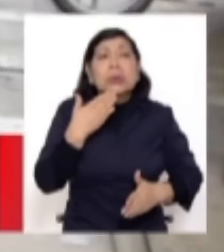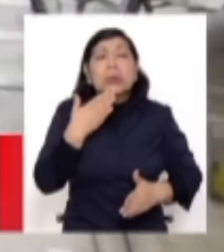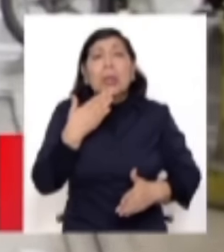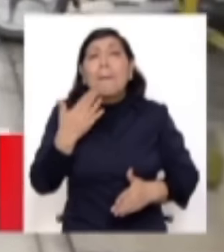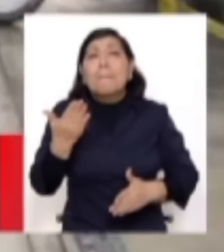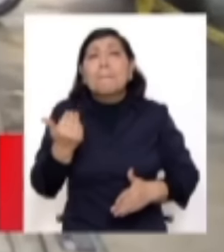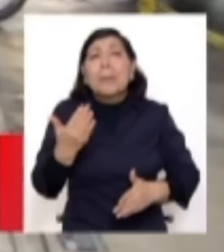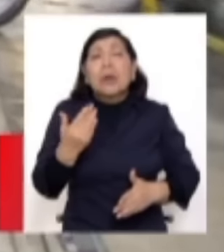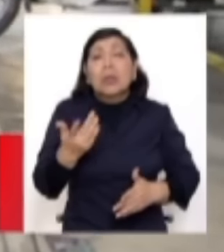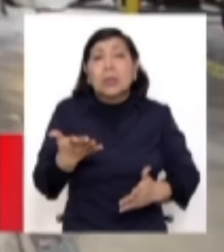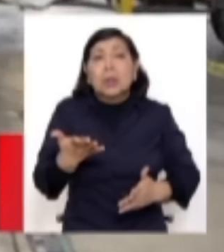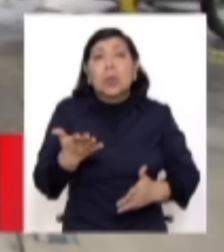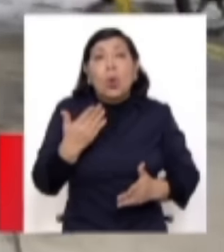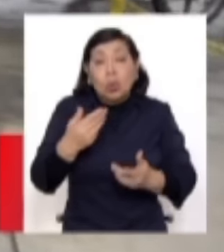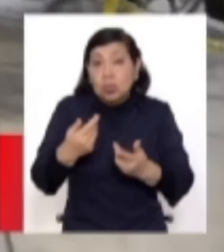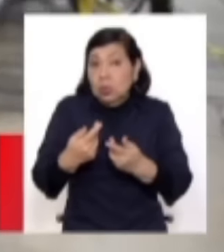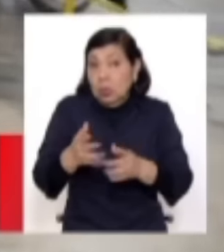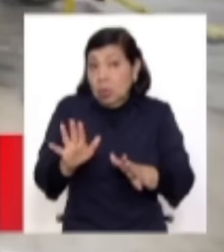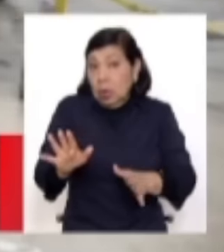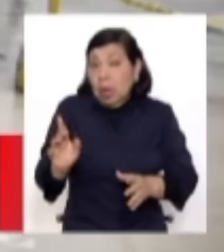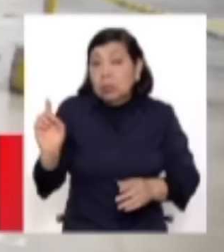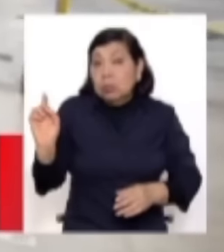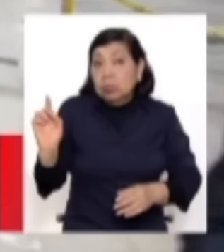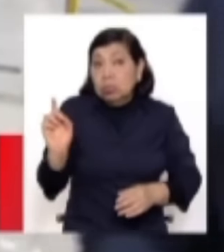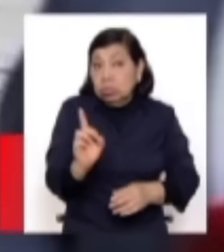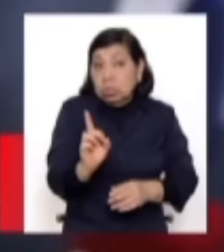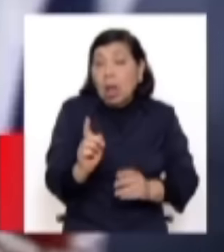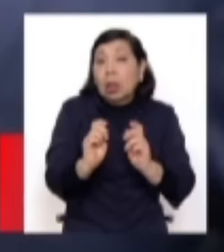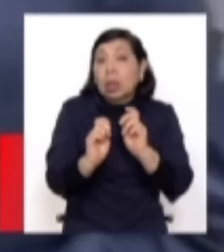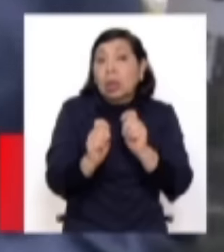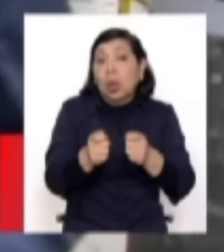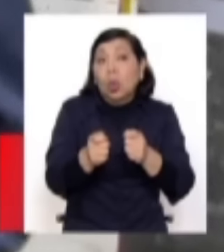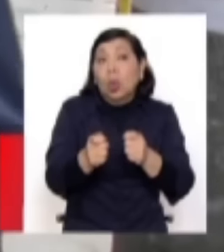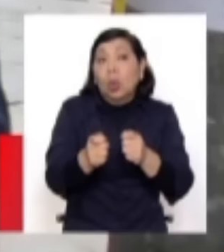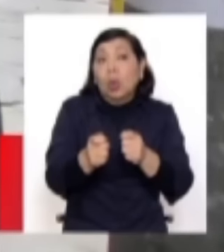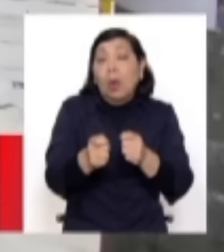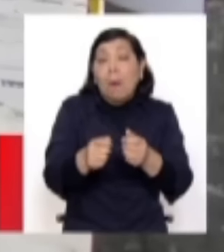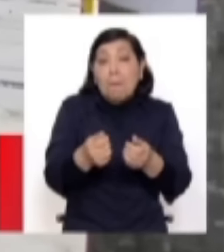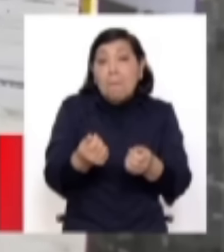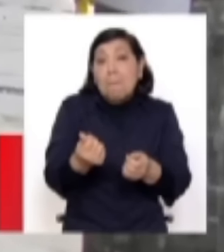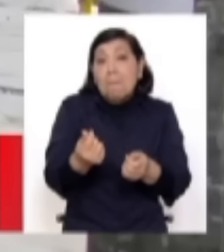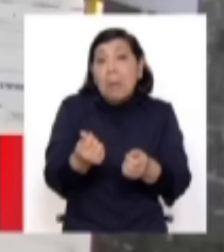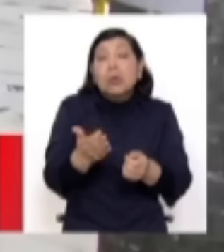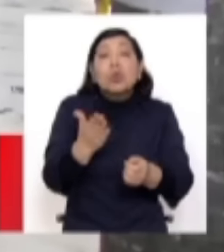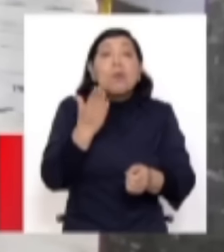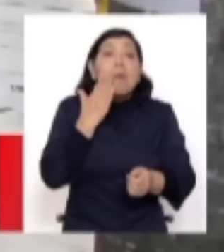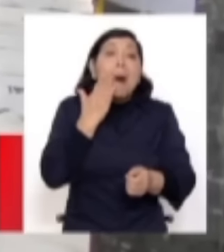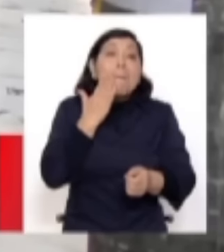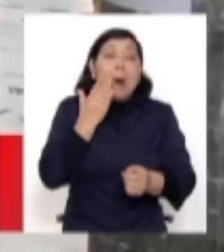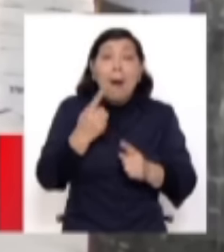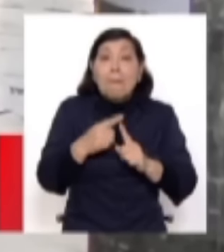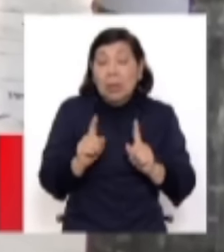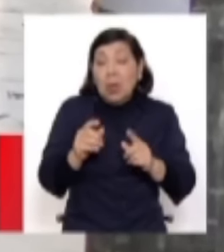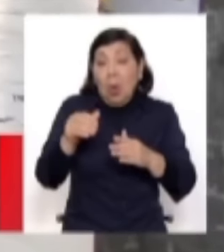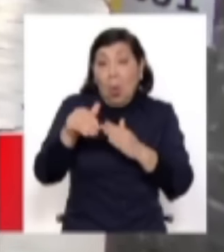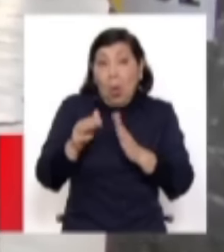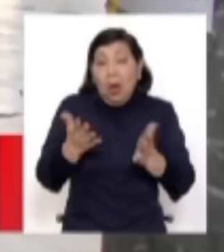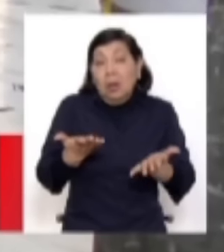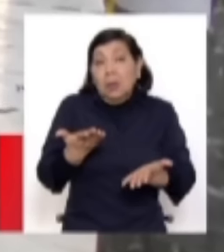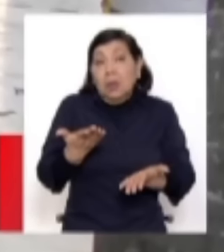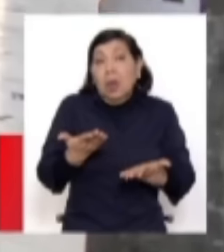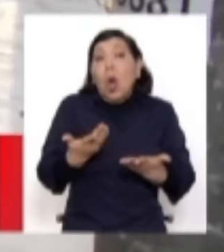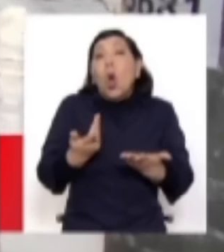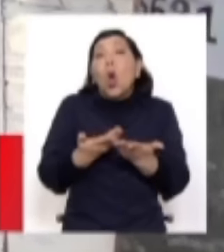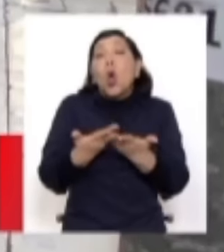Le pide que para que suelten a la mamá, el niño tenía que entregarle un monedero de la madre y también